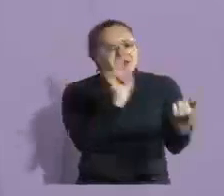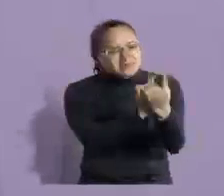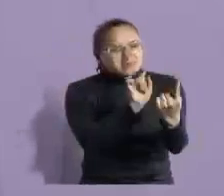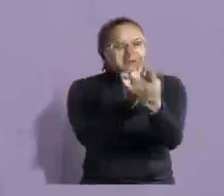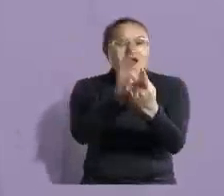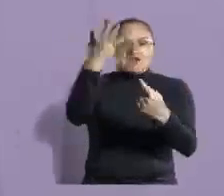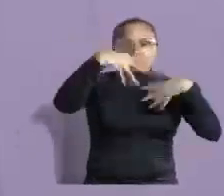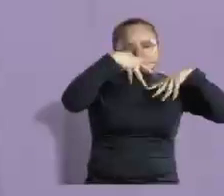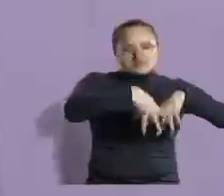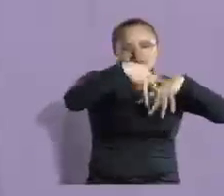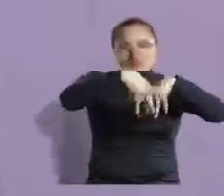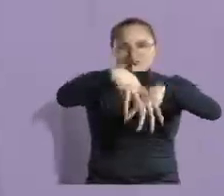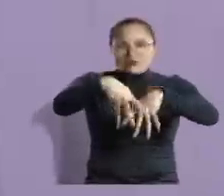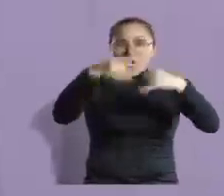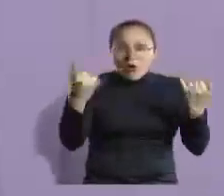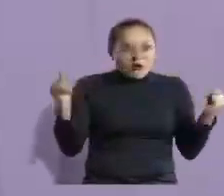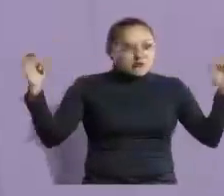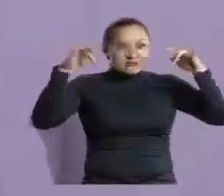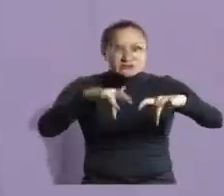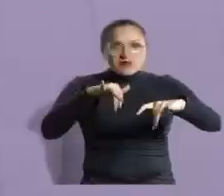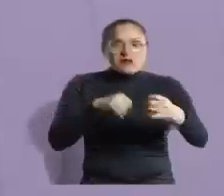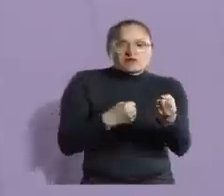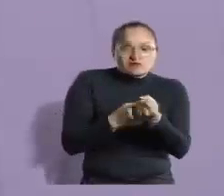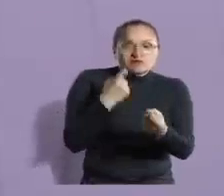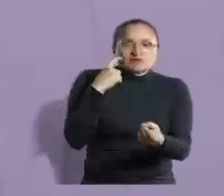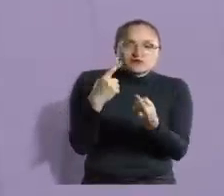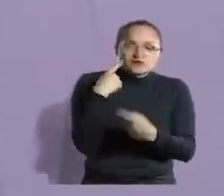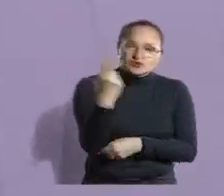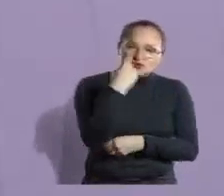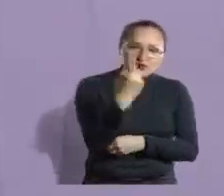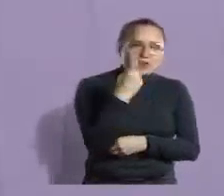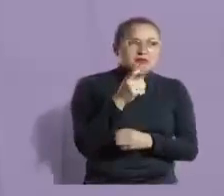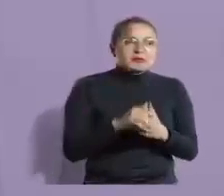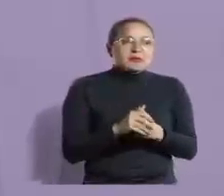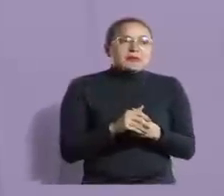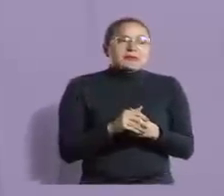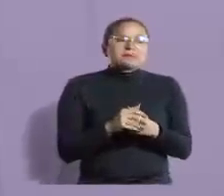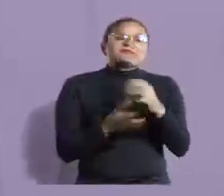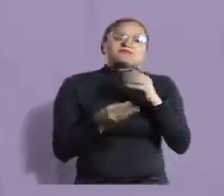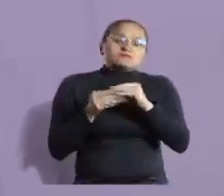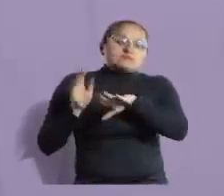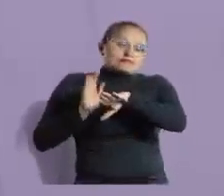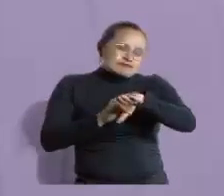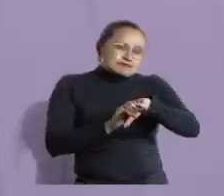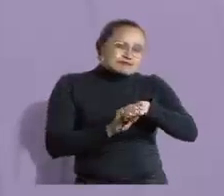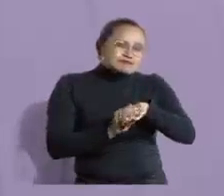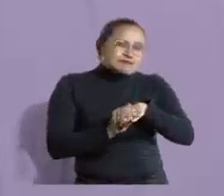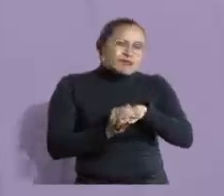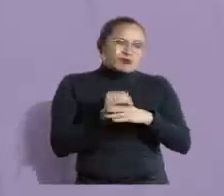a las marchas y hoy están en espacios como estos ayudándonos a buscarles yo quiero llamar la atención de algo que